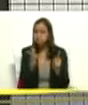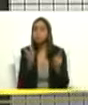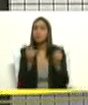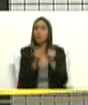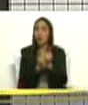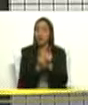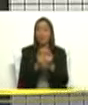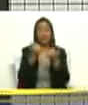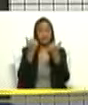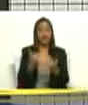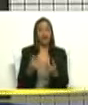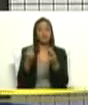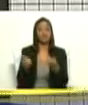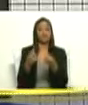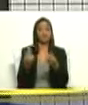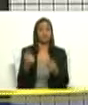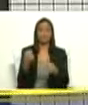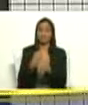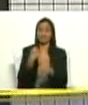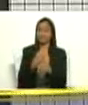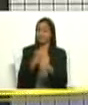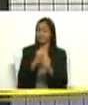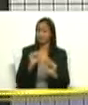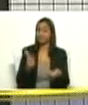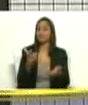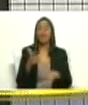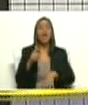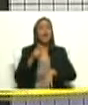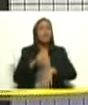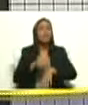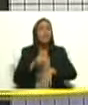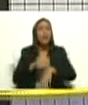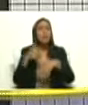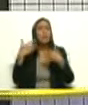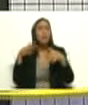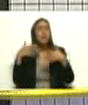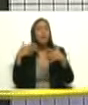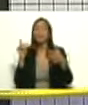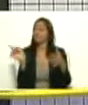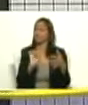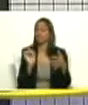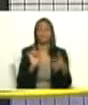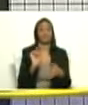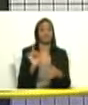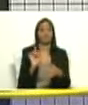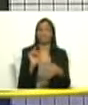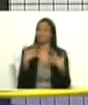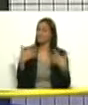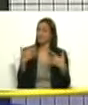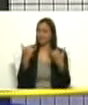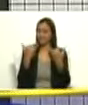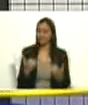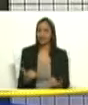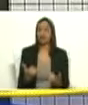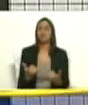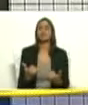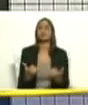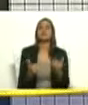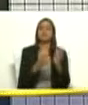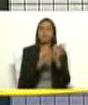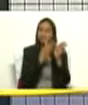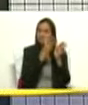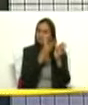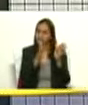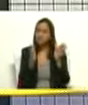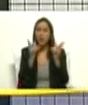actuar sin demora hay propuesta de mediano